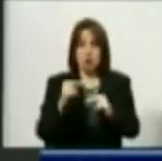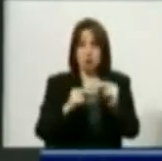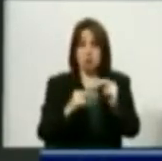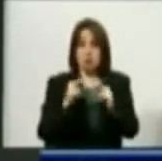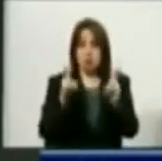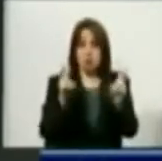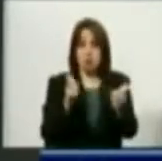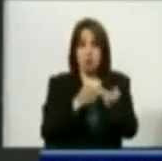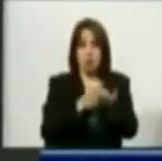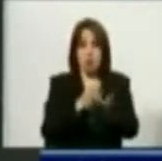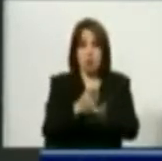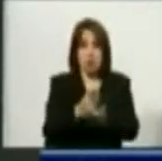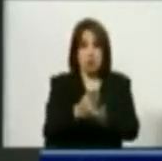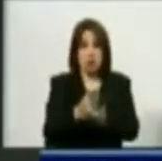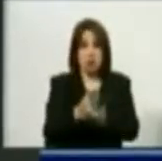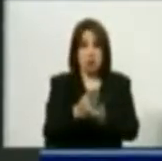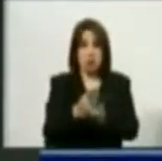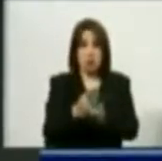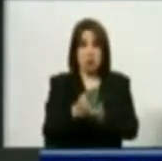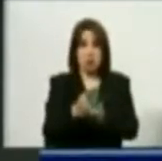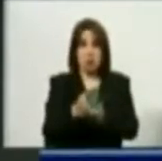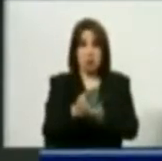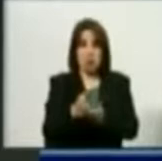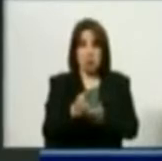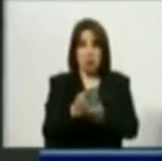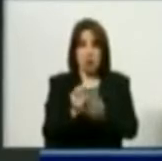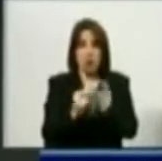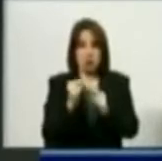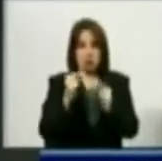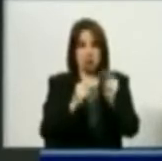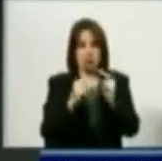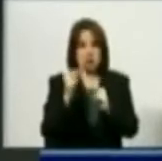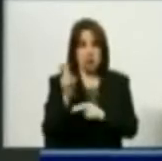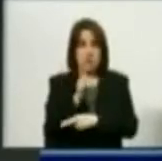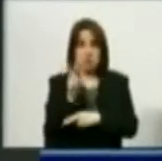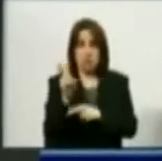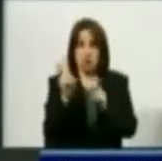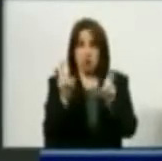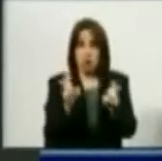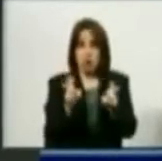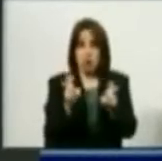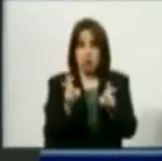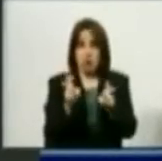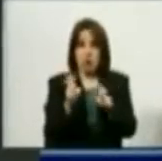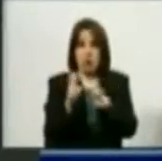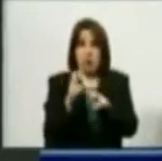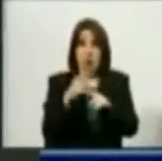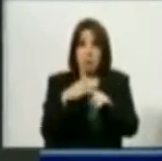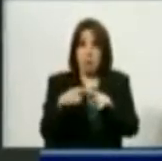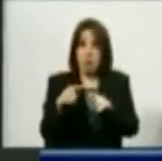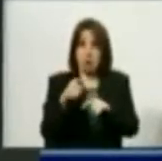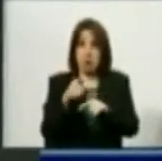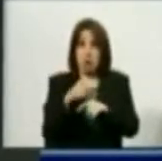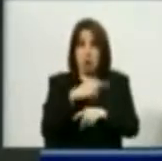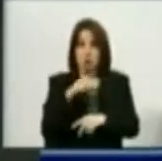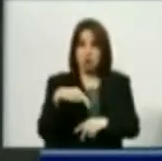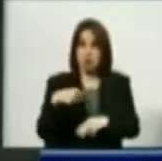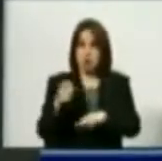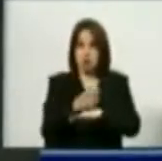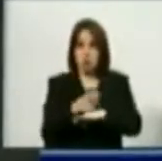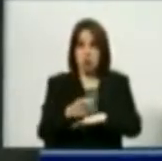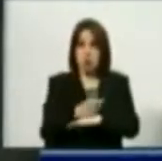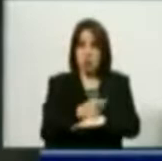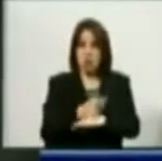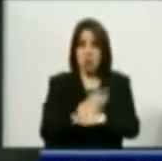nuevos caminos en la construcción de la Venezuela nueva nosotros como gobierno pues sin embargo ofreceremos